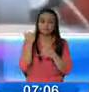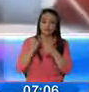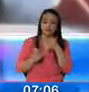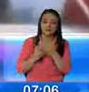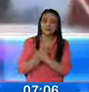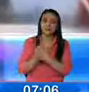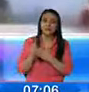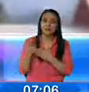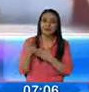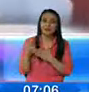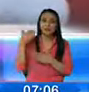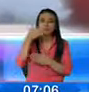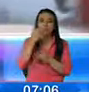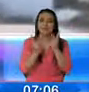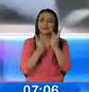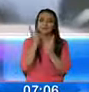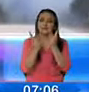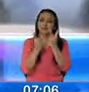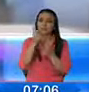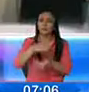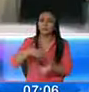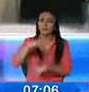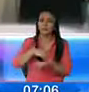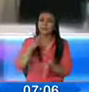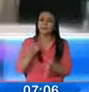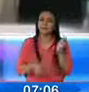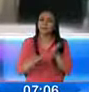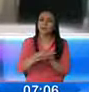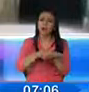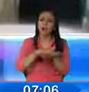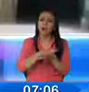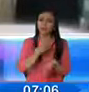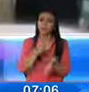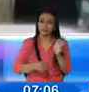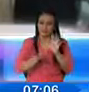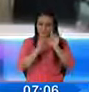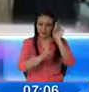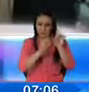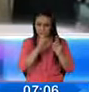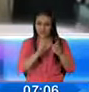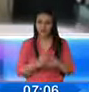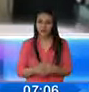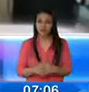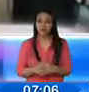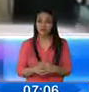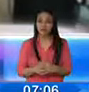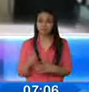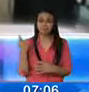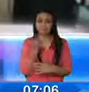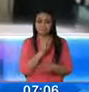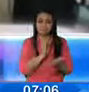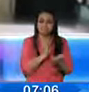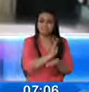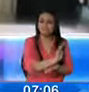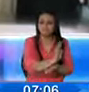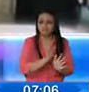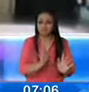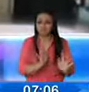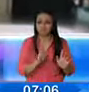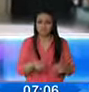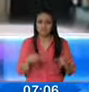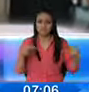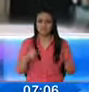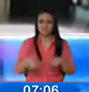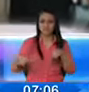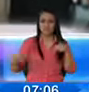semana durante su visita a la provincia de Manabí. Pero nosotros con prudencia hemos evitado caer en